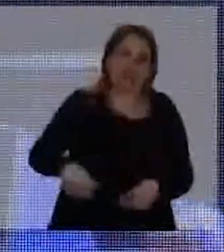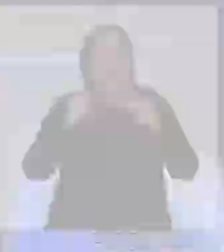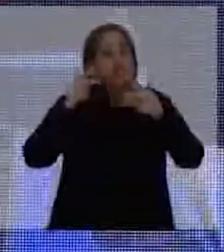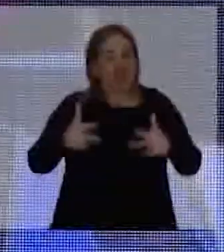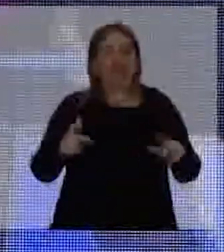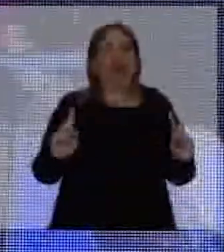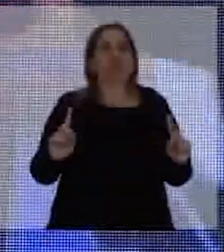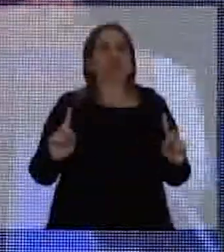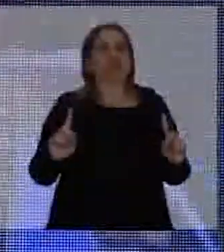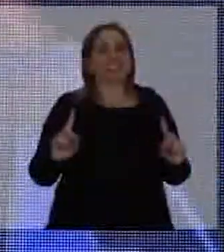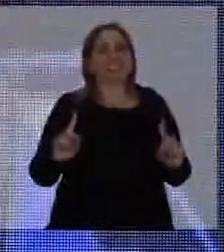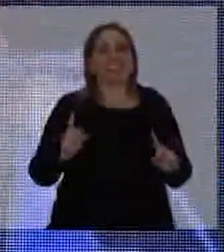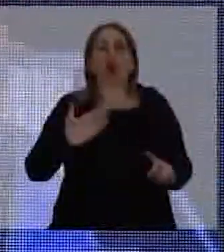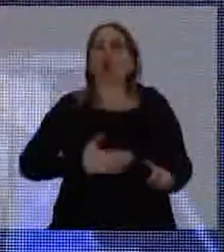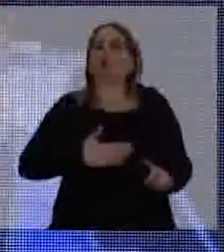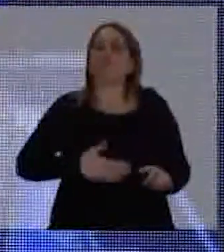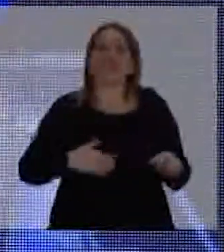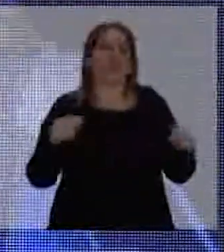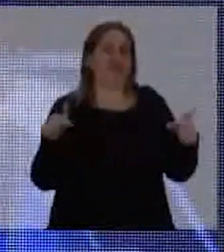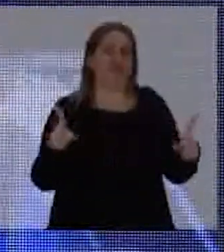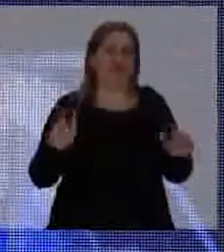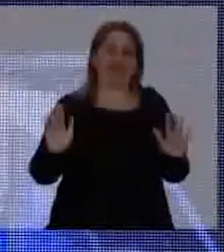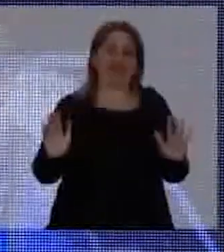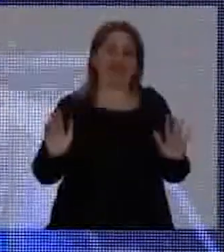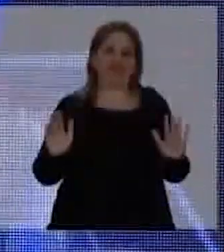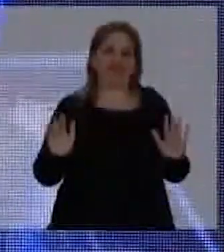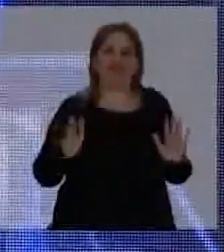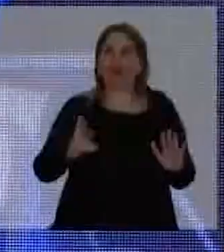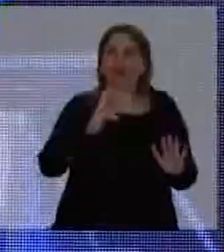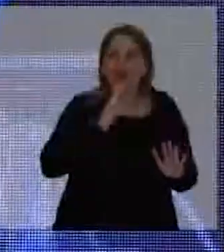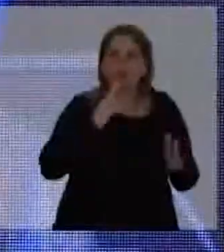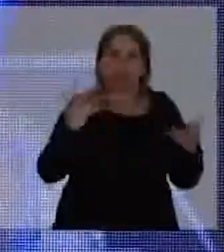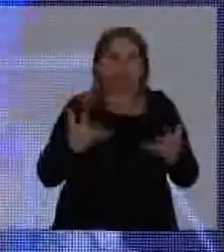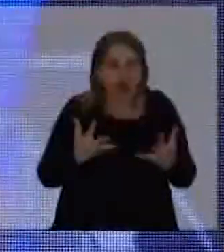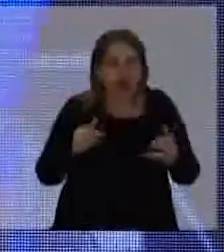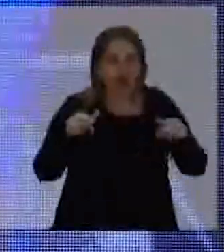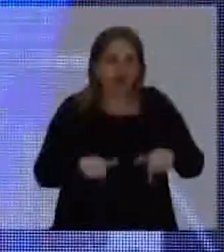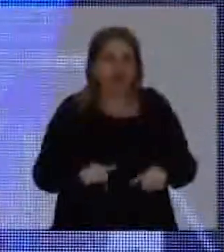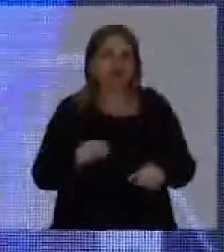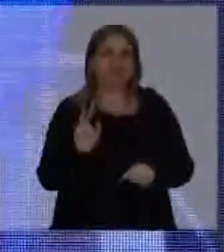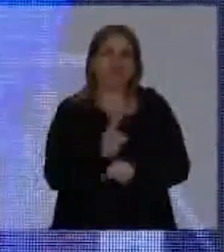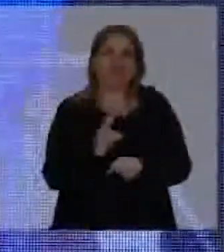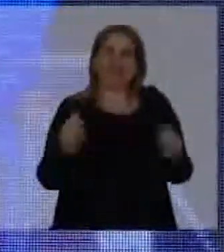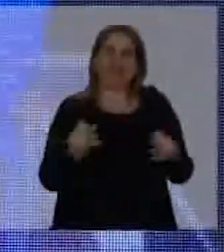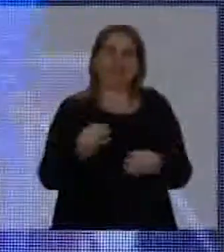competencia. Yo no estoy conforme con los resultados en seguridad pública.